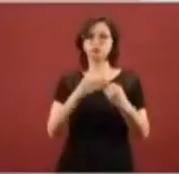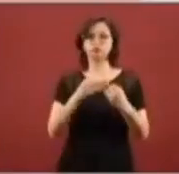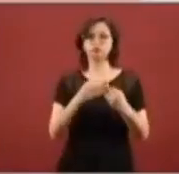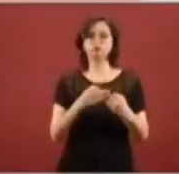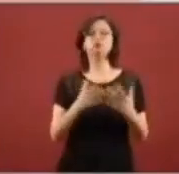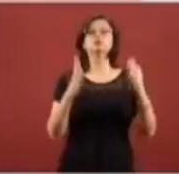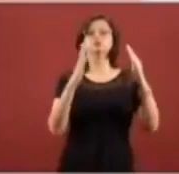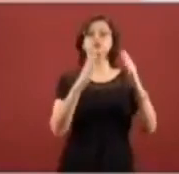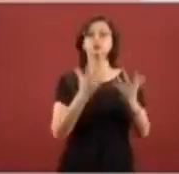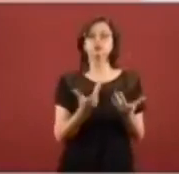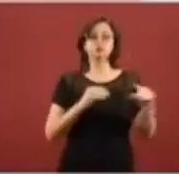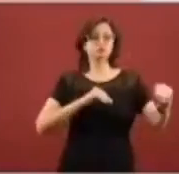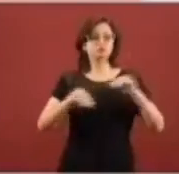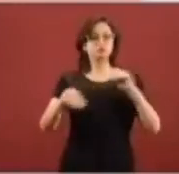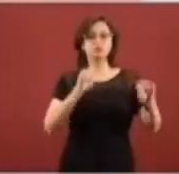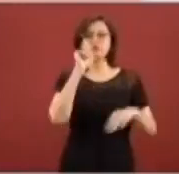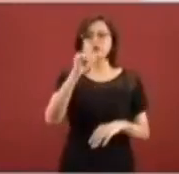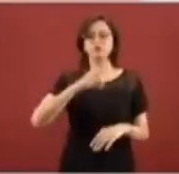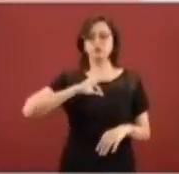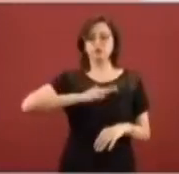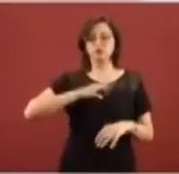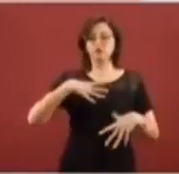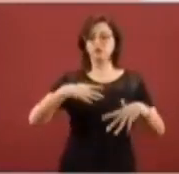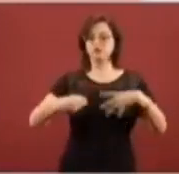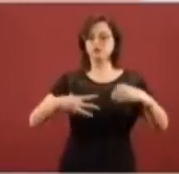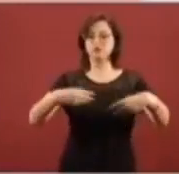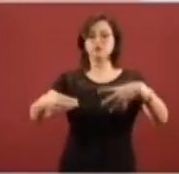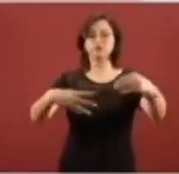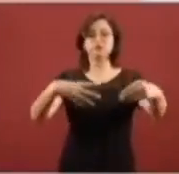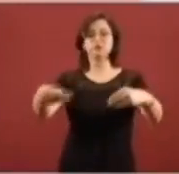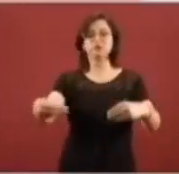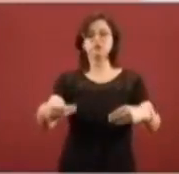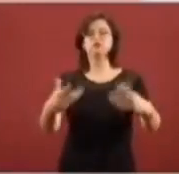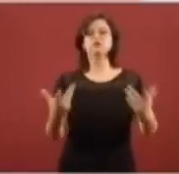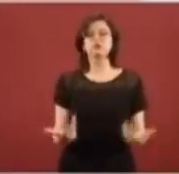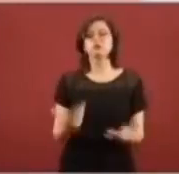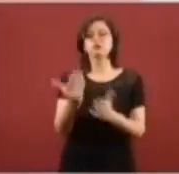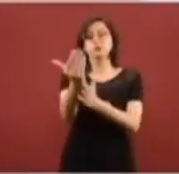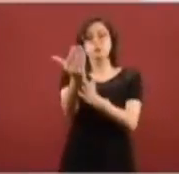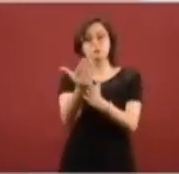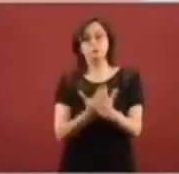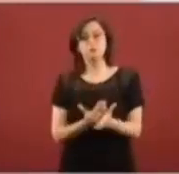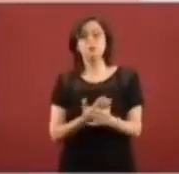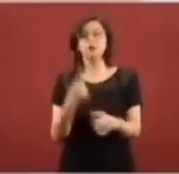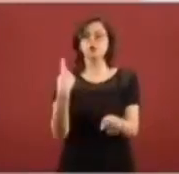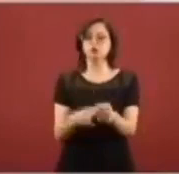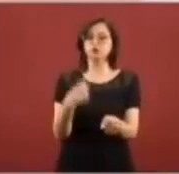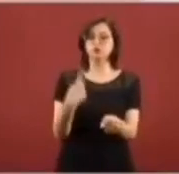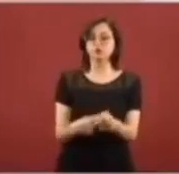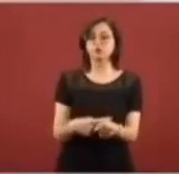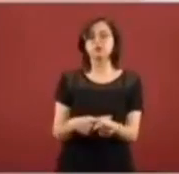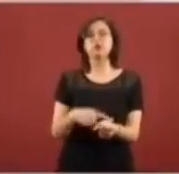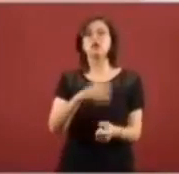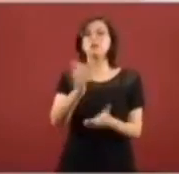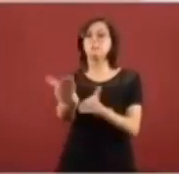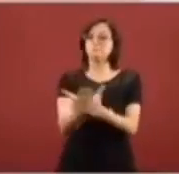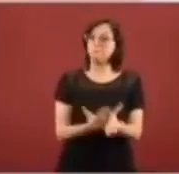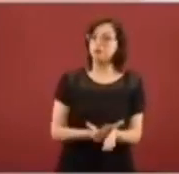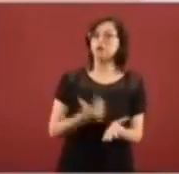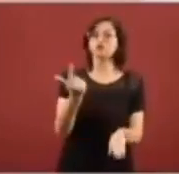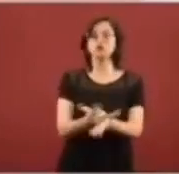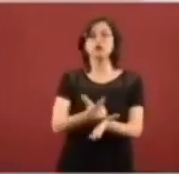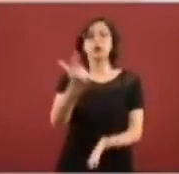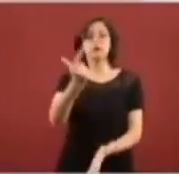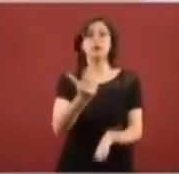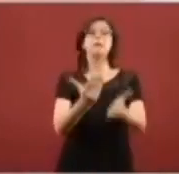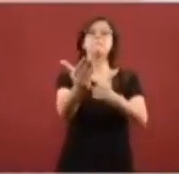la dispersión y transmisión del virus SARS-CoV-2 en la comunidad para disminuir carga de enfermedad, complicaciones y muerte por COVID